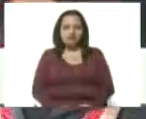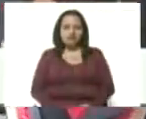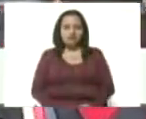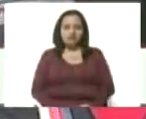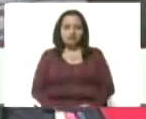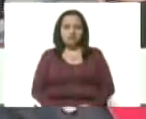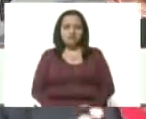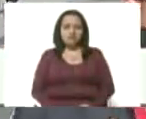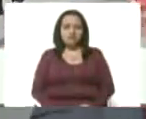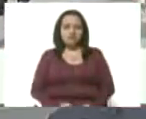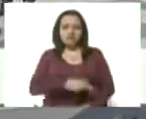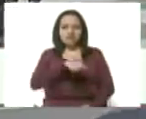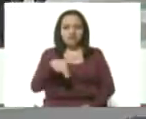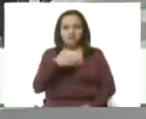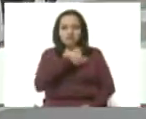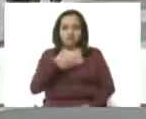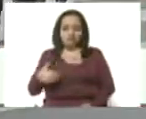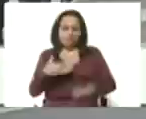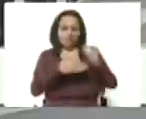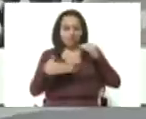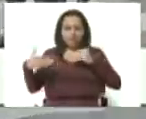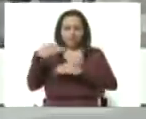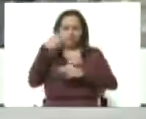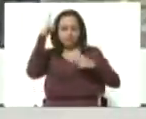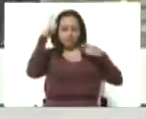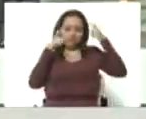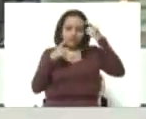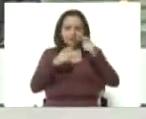cuando nuestro comandante supremo Hugo Chávez,